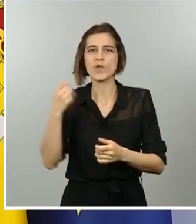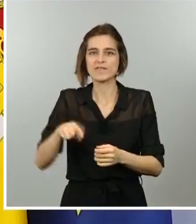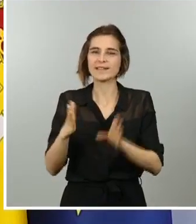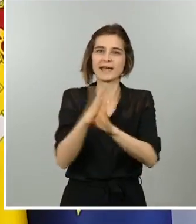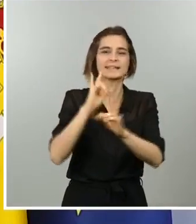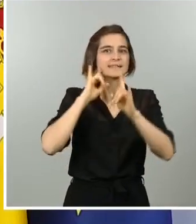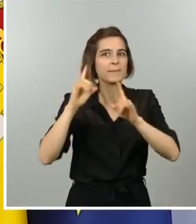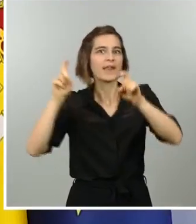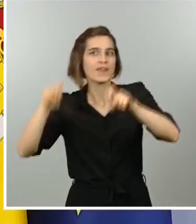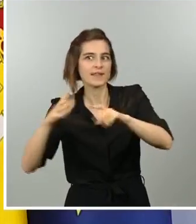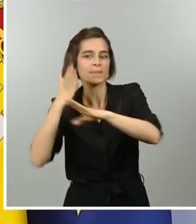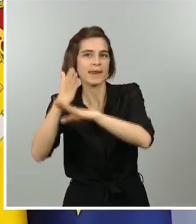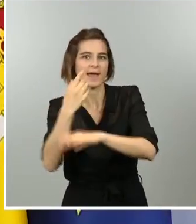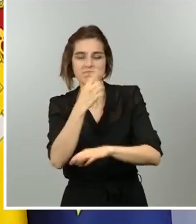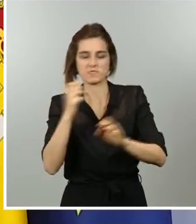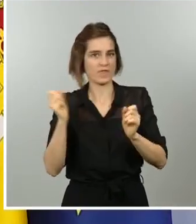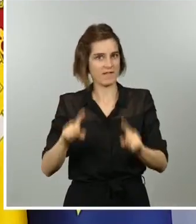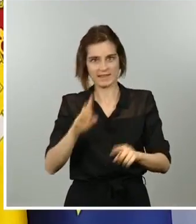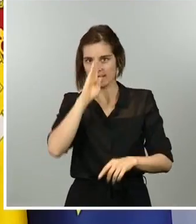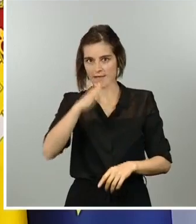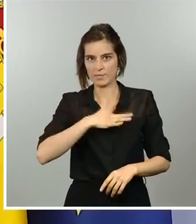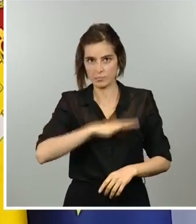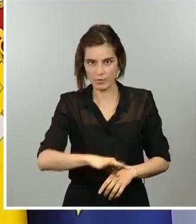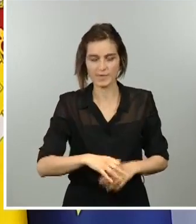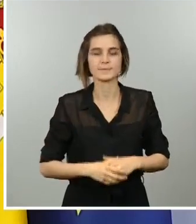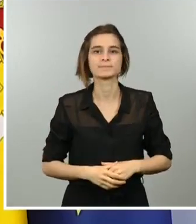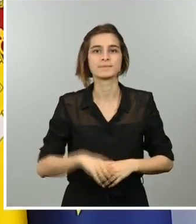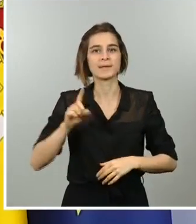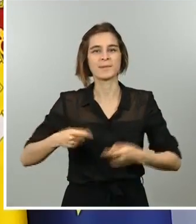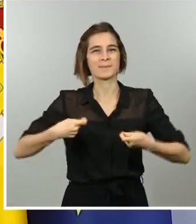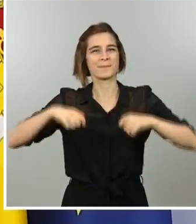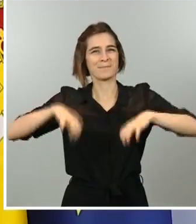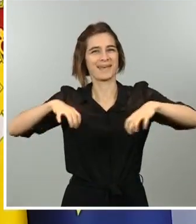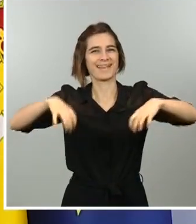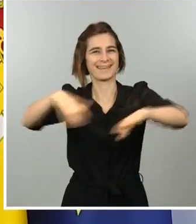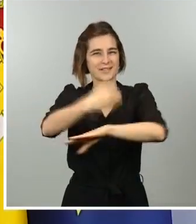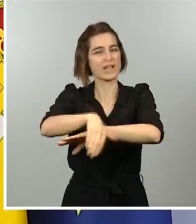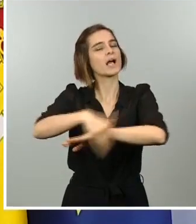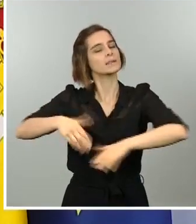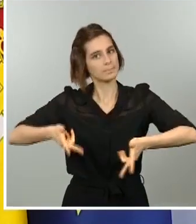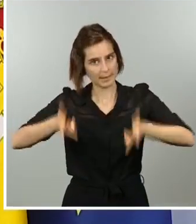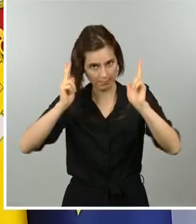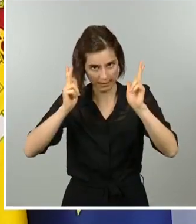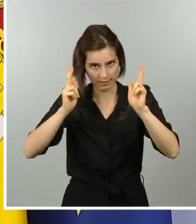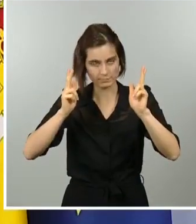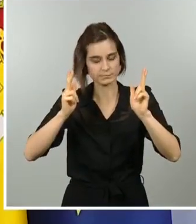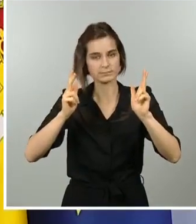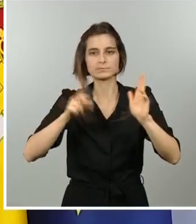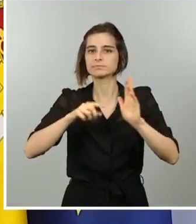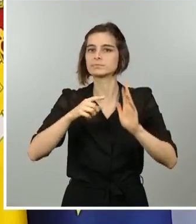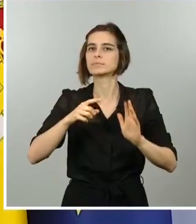también la apertura de los mercadillos, así lo estipulan también las autoridades municipales, con una 1/4